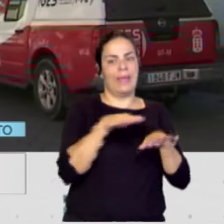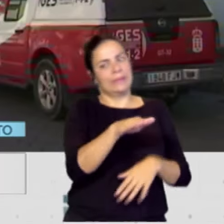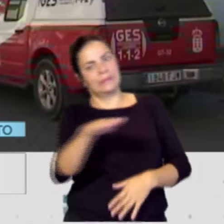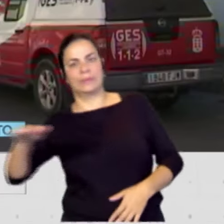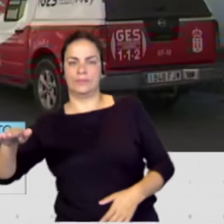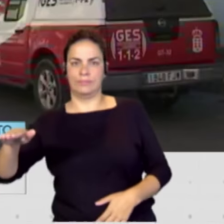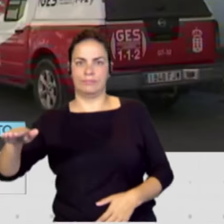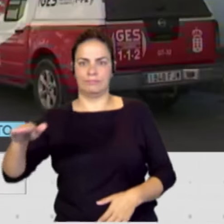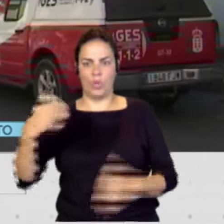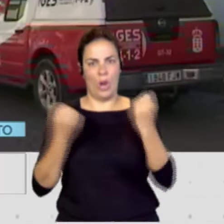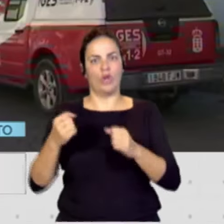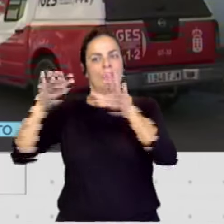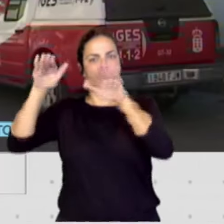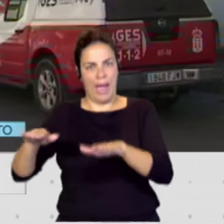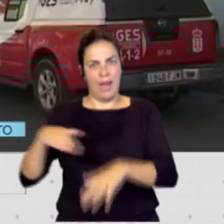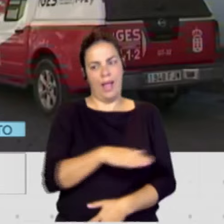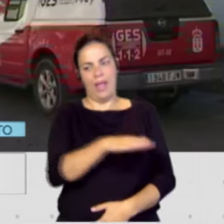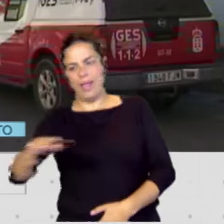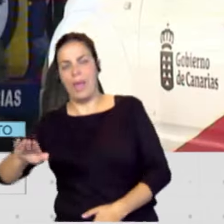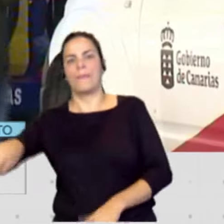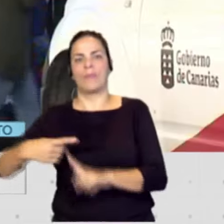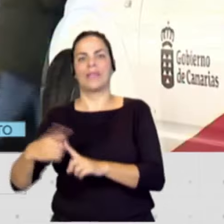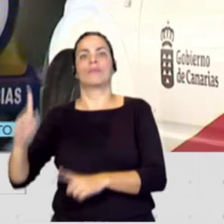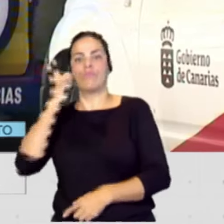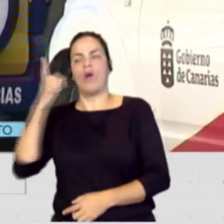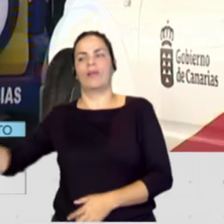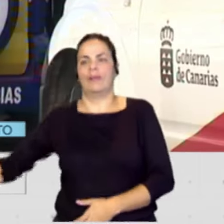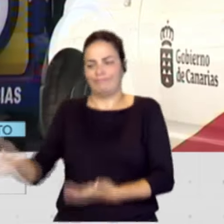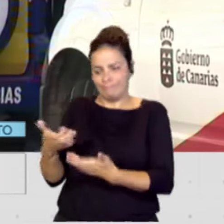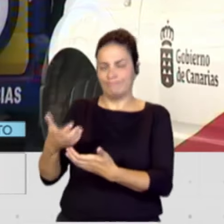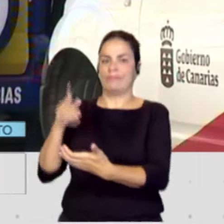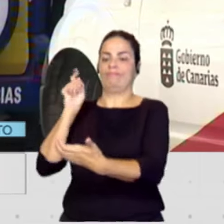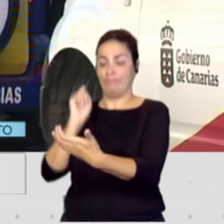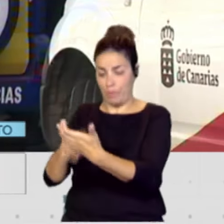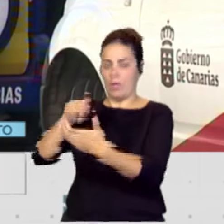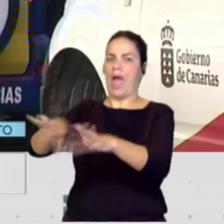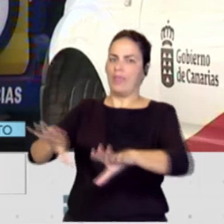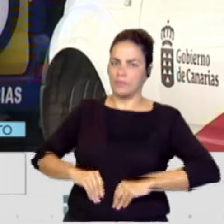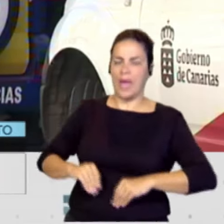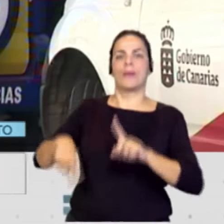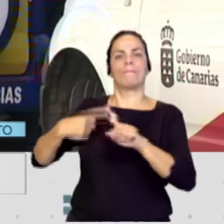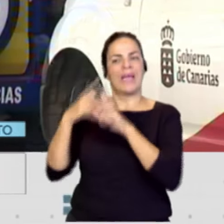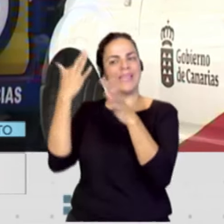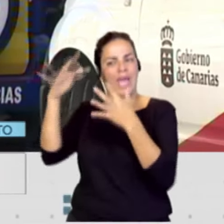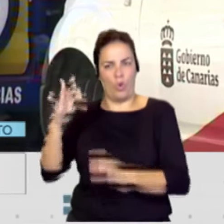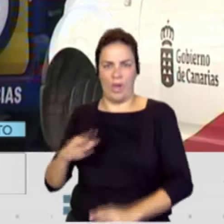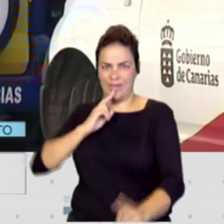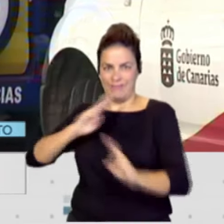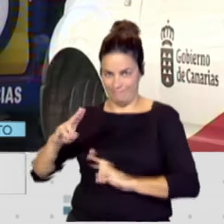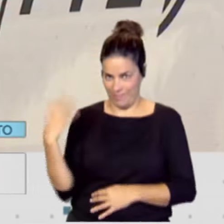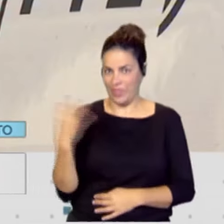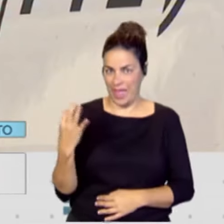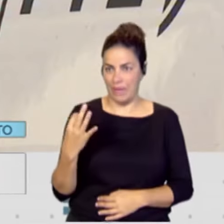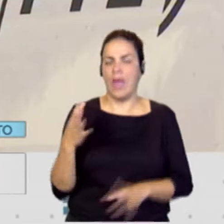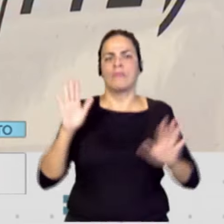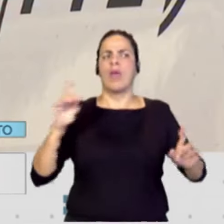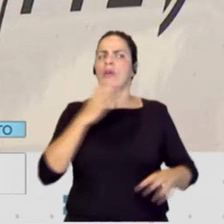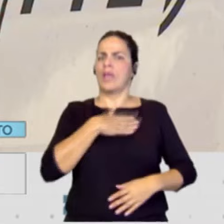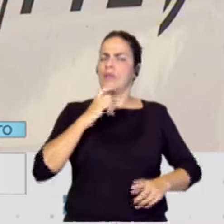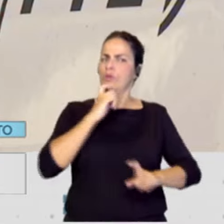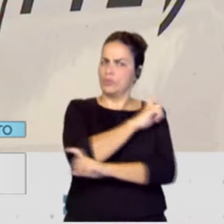de tener el vehículo y Ender al móvil darle a aceptar y realizar esa breve encuesta Si queremos lanzar un mensaje para todos